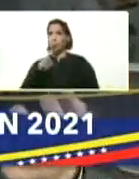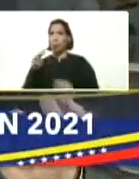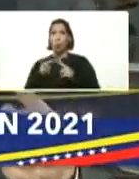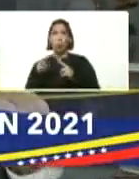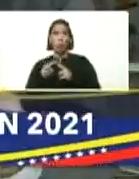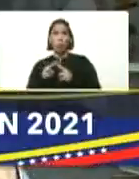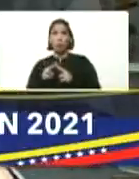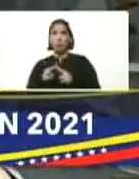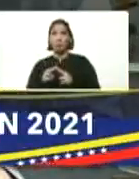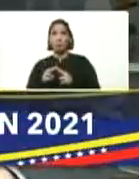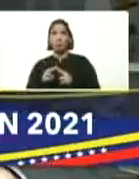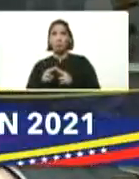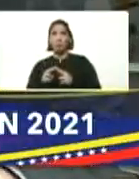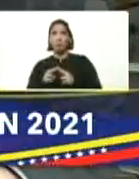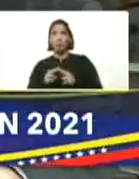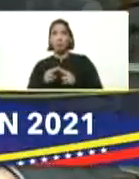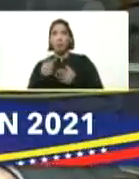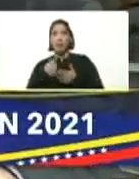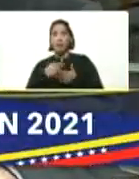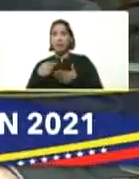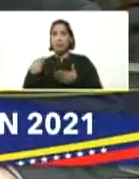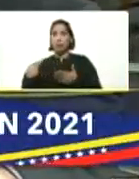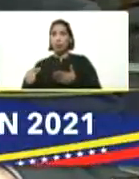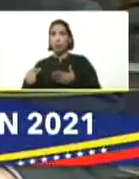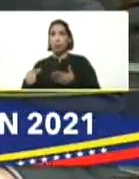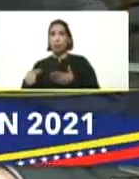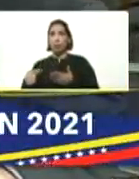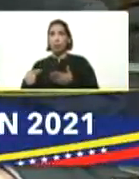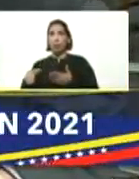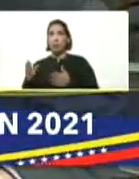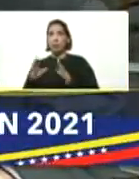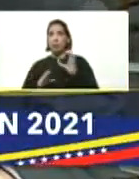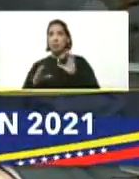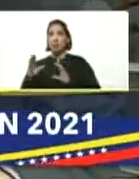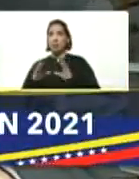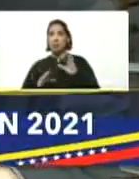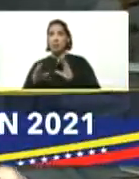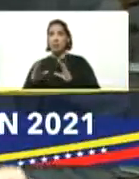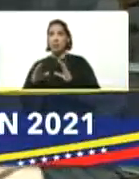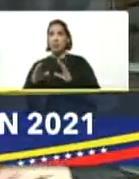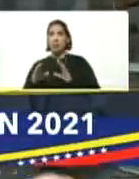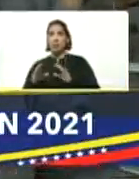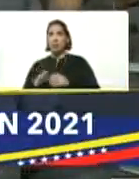mi presidente? Es un escritor de ciencia ficción. Bandosao.